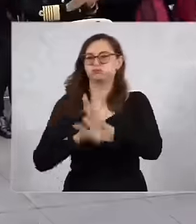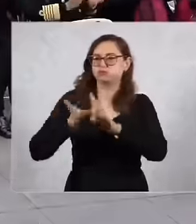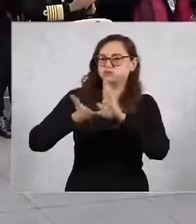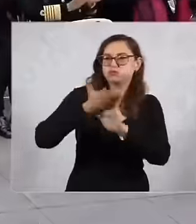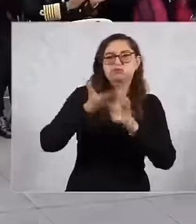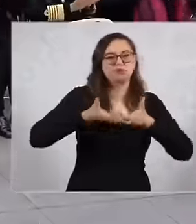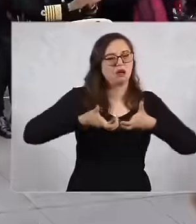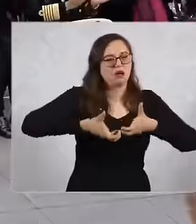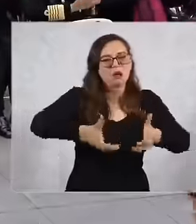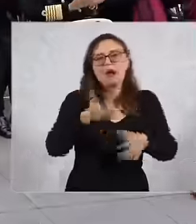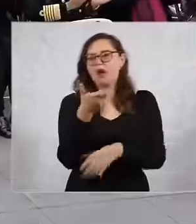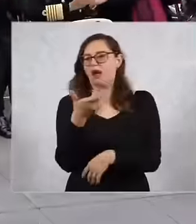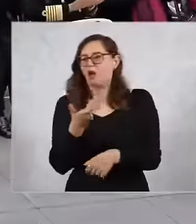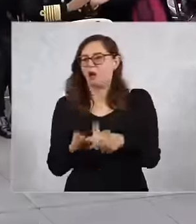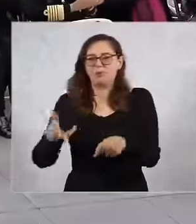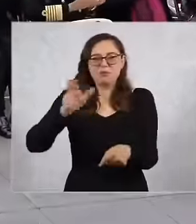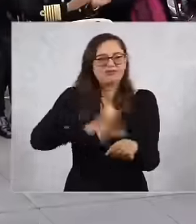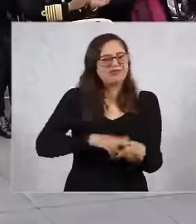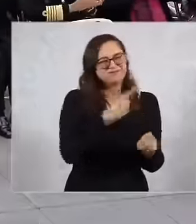hospitales.